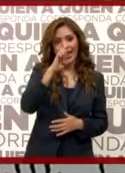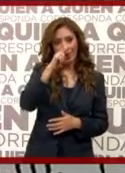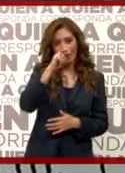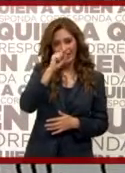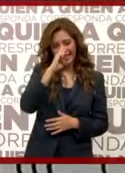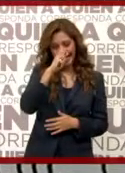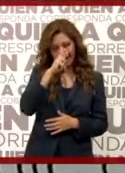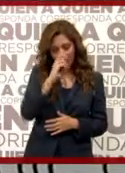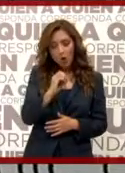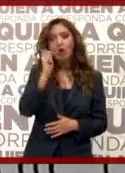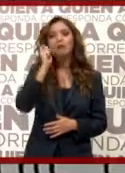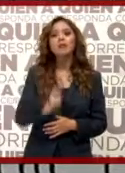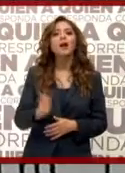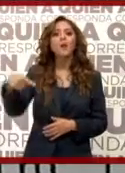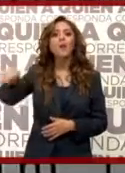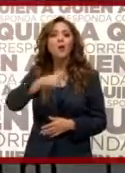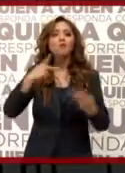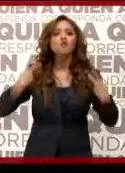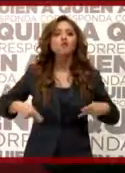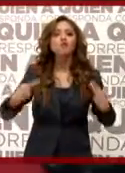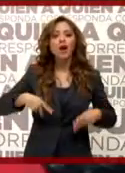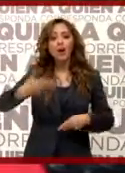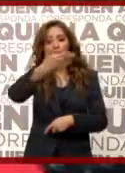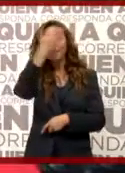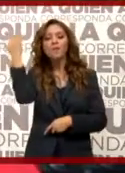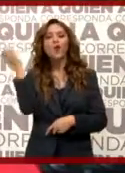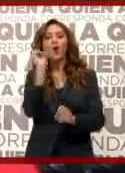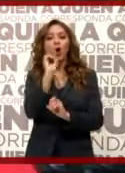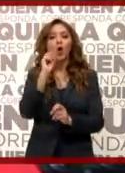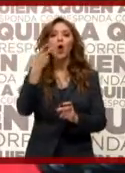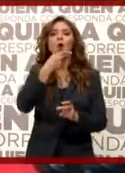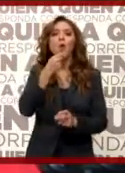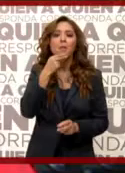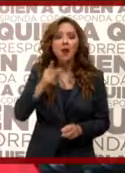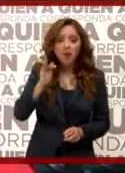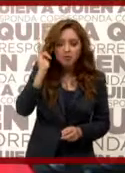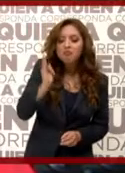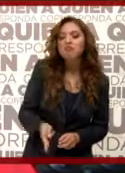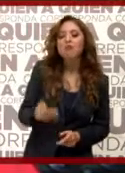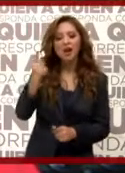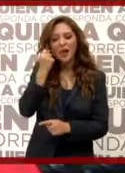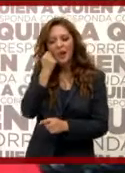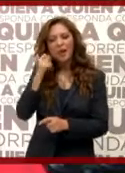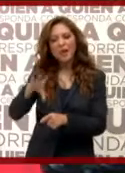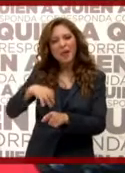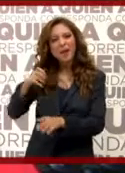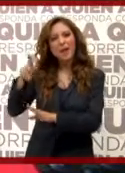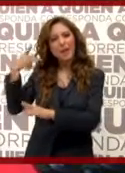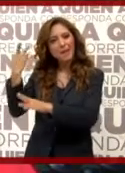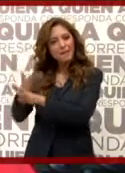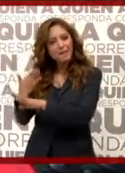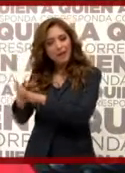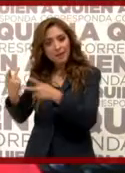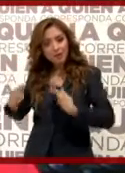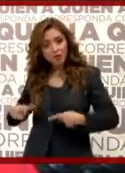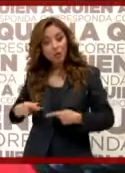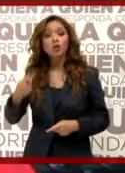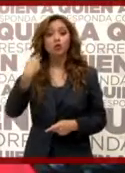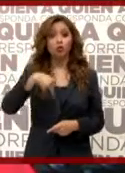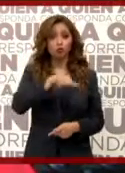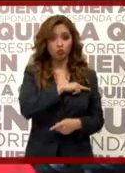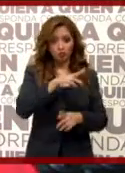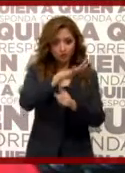se aprovechó de la ingenuidad de las 5 mujeres. Nosotros venimos de una etnia que es náhuatl y las señoras no saben leer ni